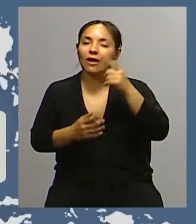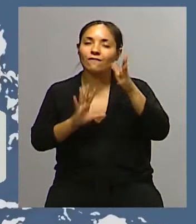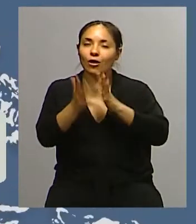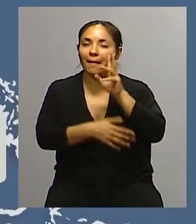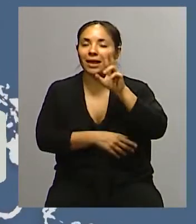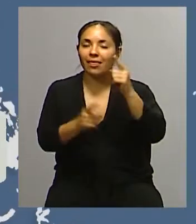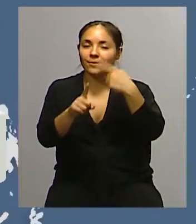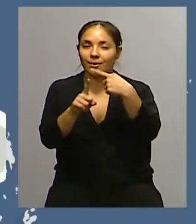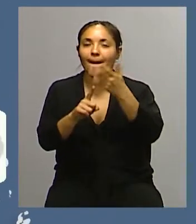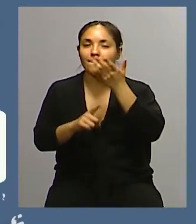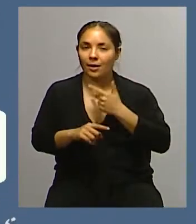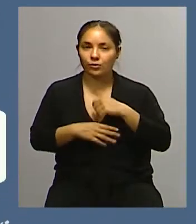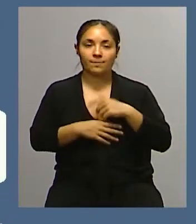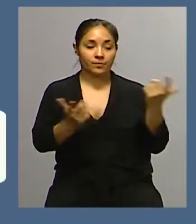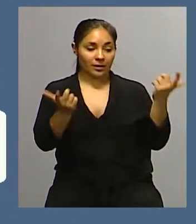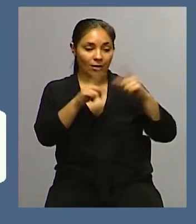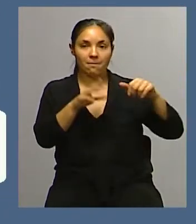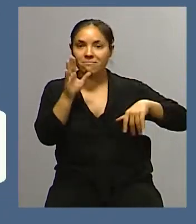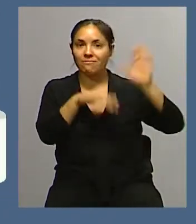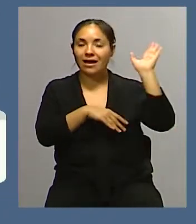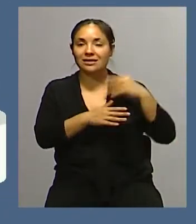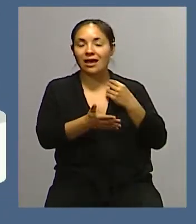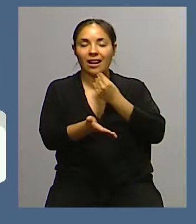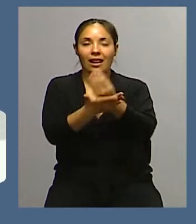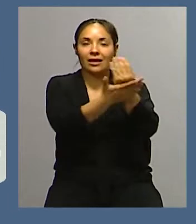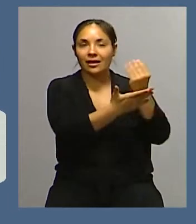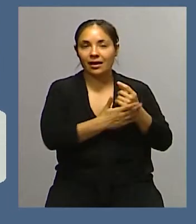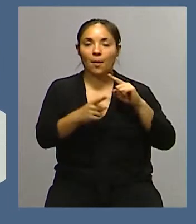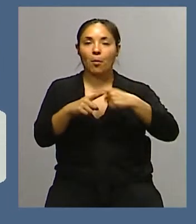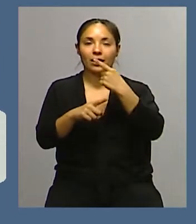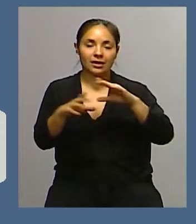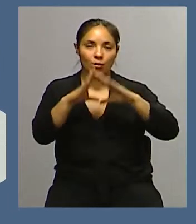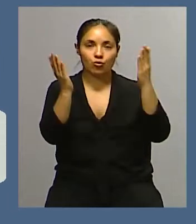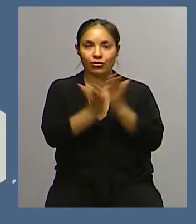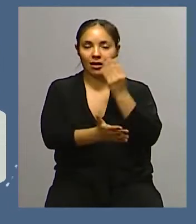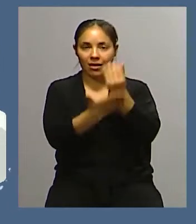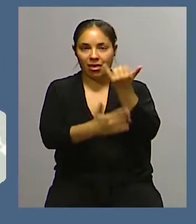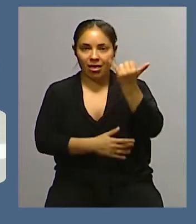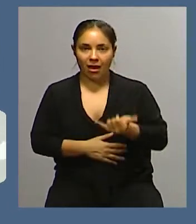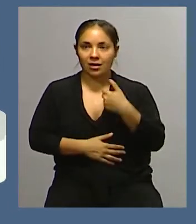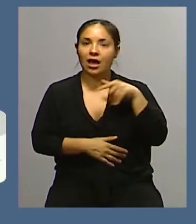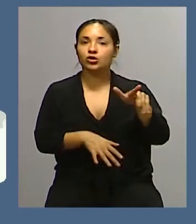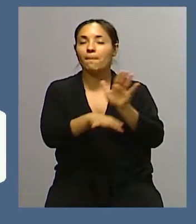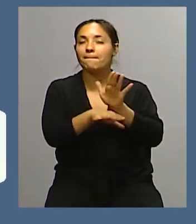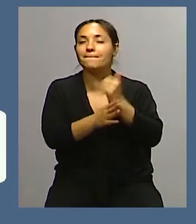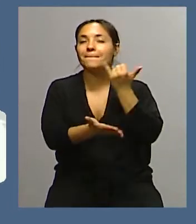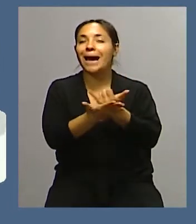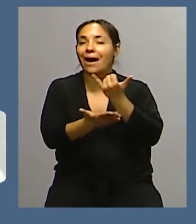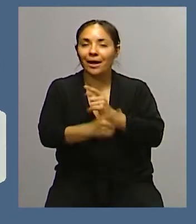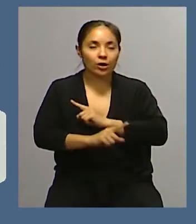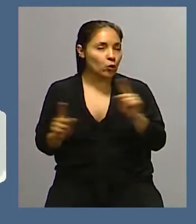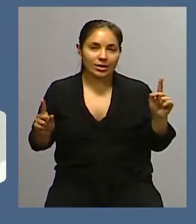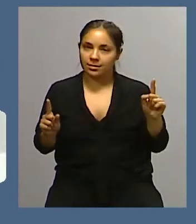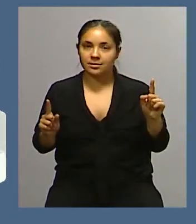un fracaso, fue una de las cumbres que más presencia de líderes políticos mundiales tuvo, y no es menor. No es menor porque eso qué